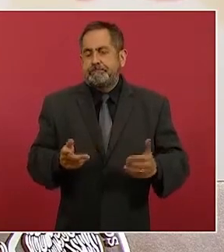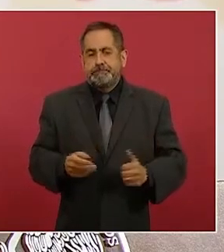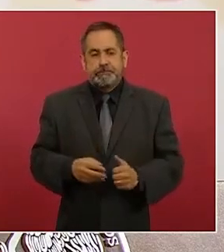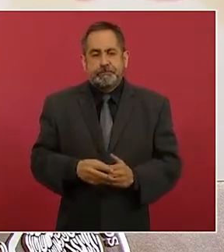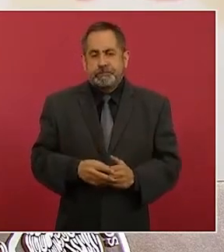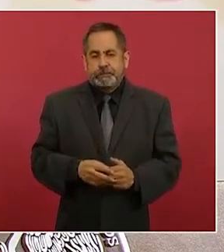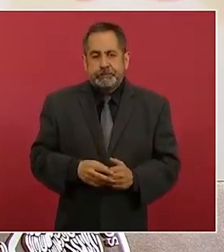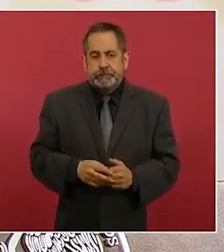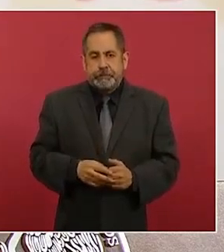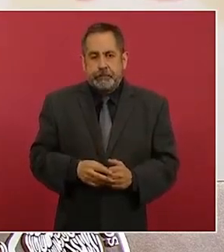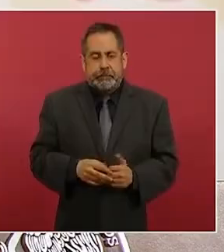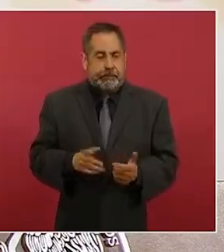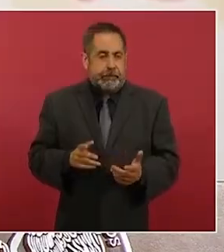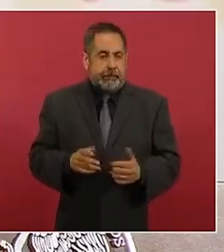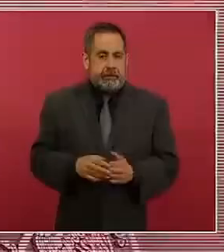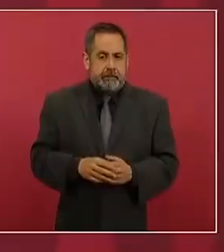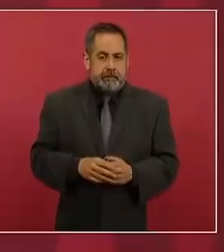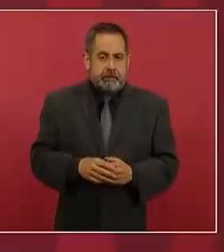Pues